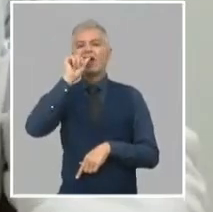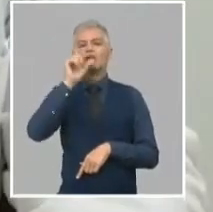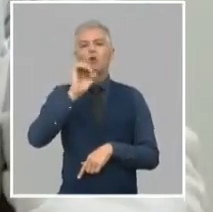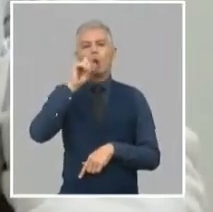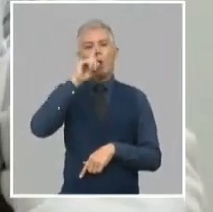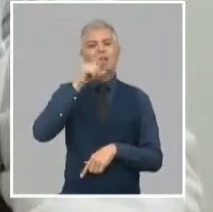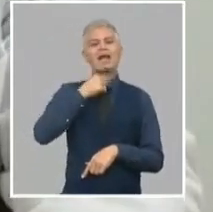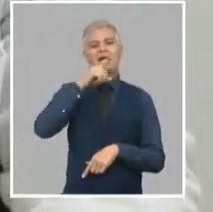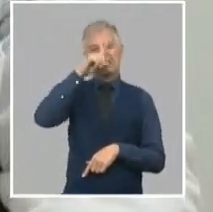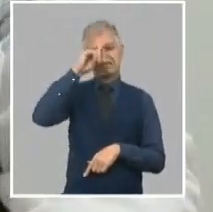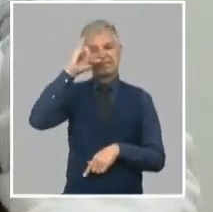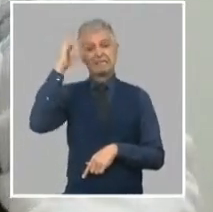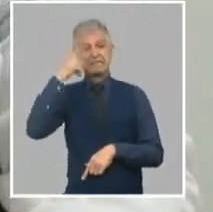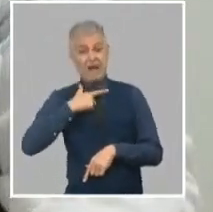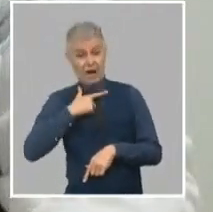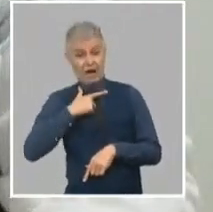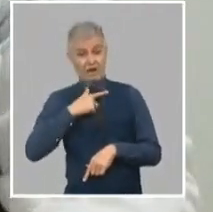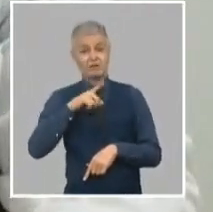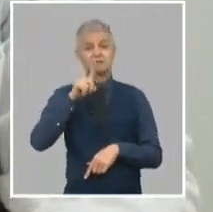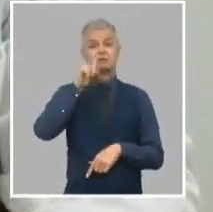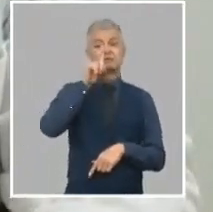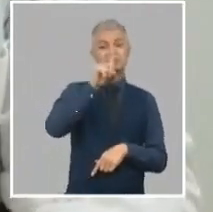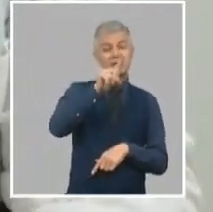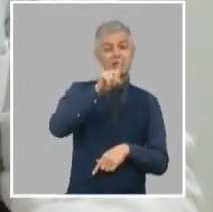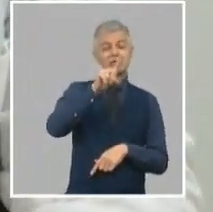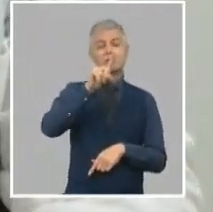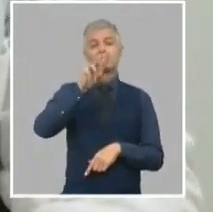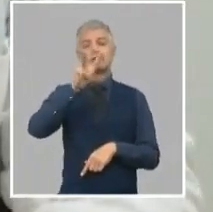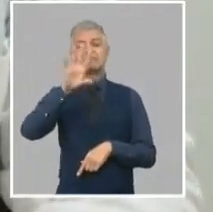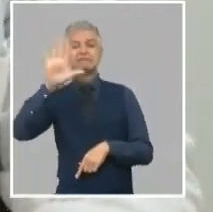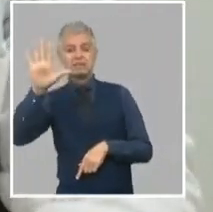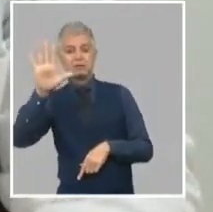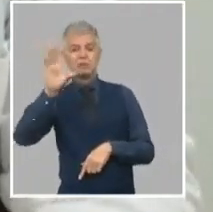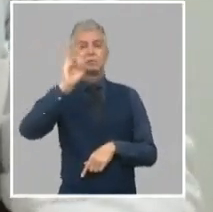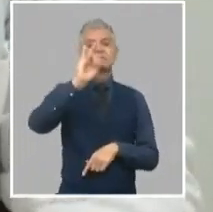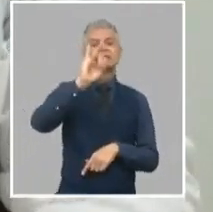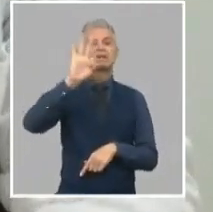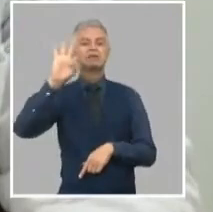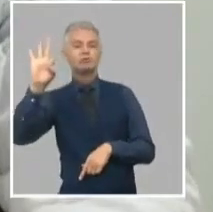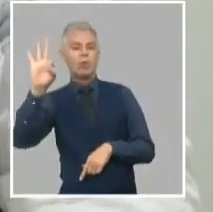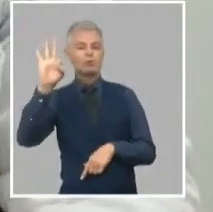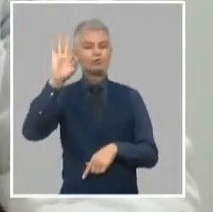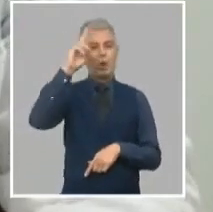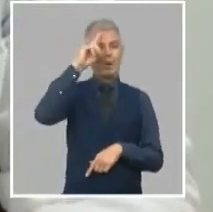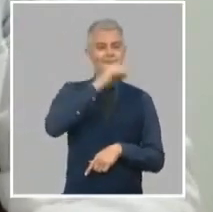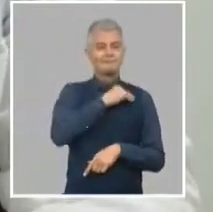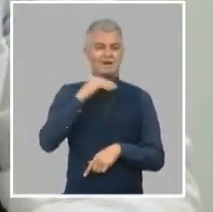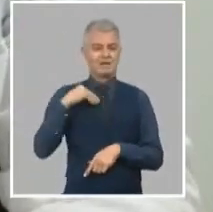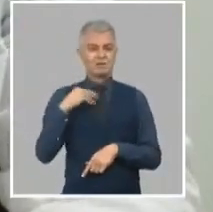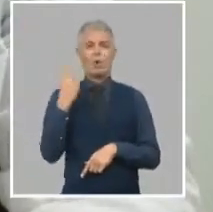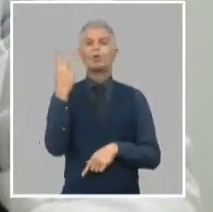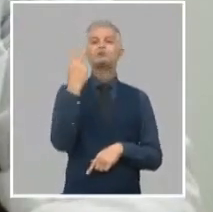éramos 135, 78 médicos en dos hospitales de campaña.